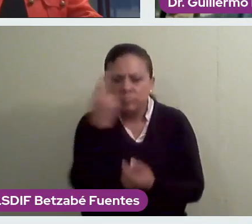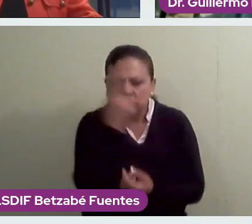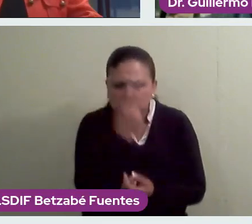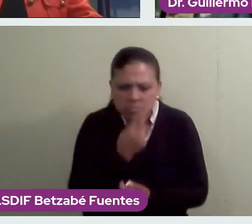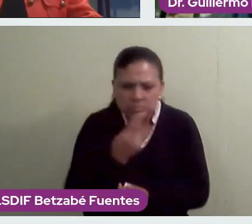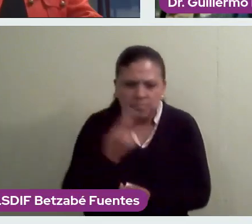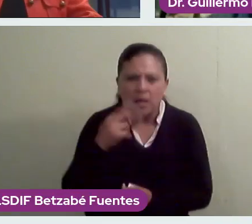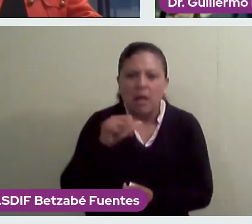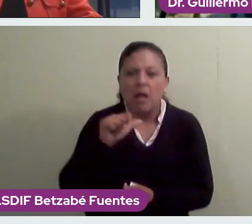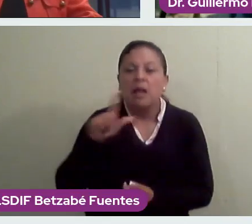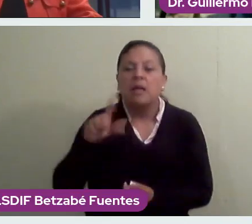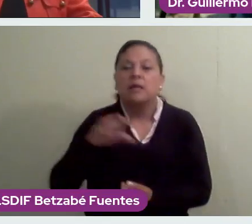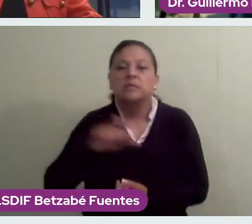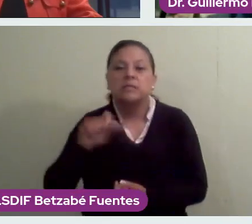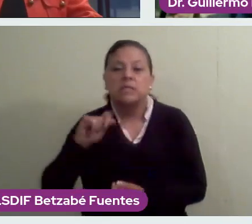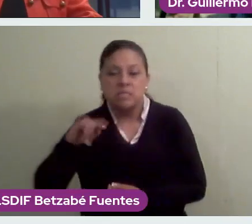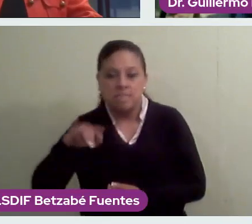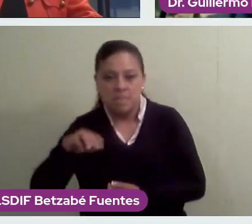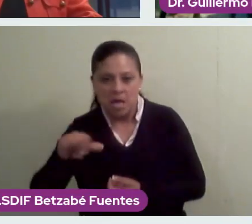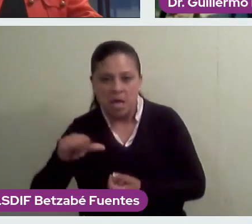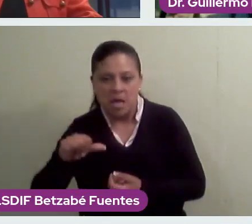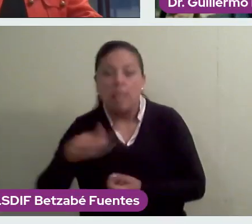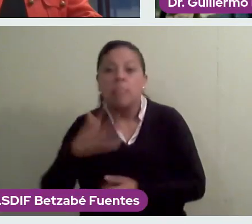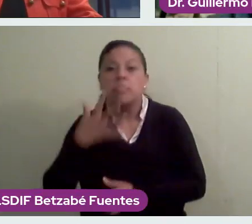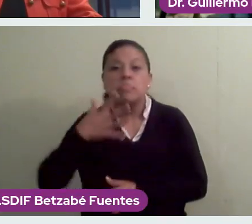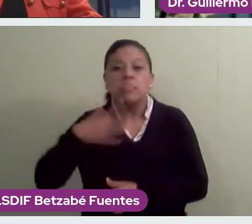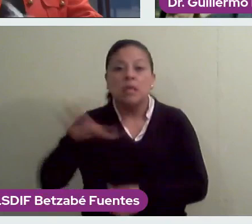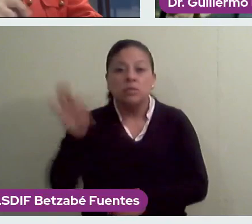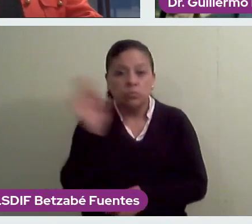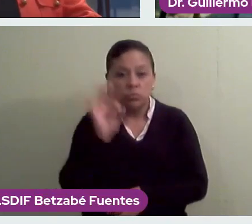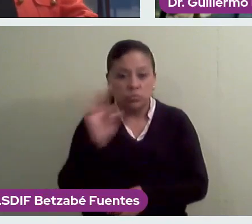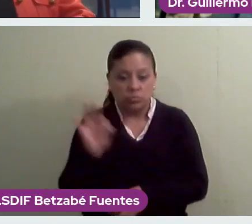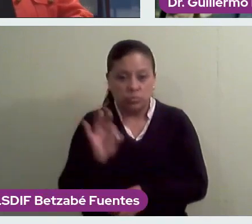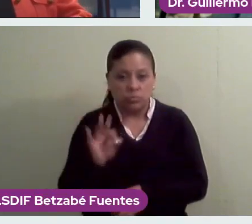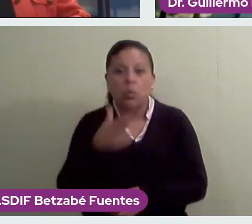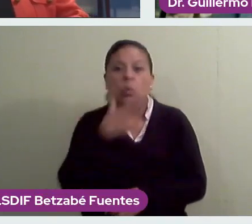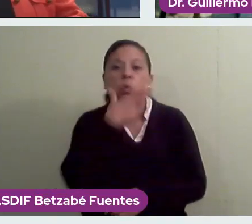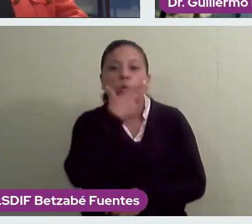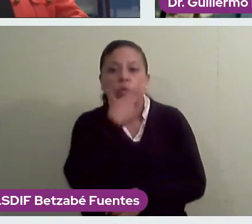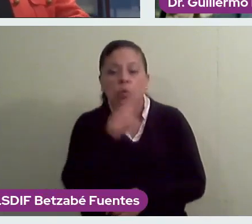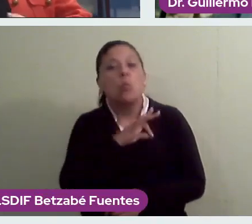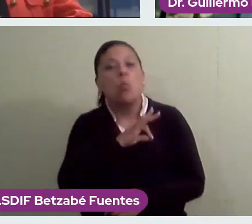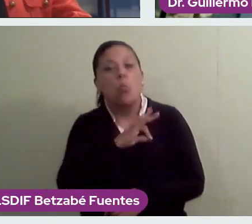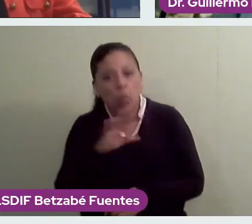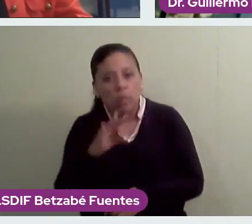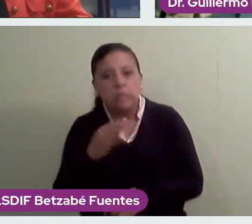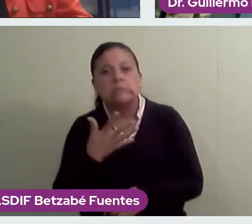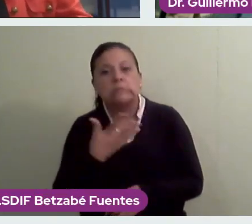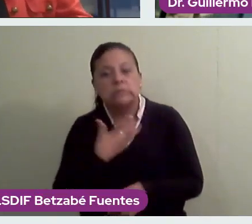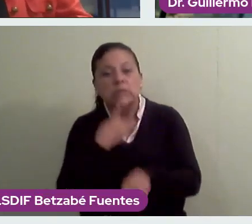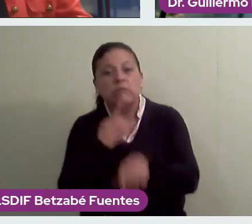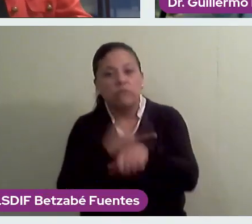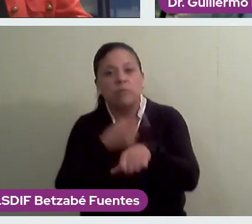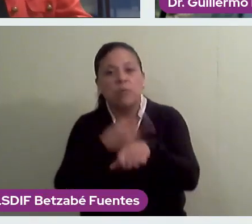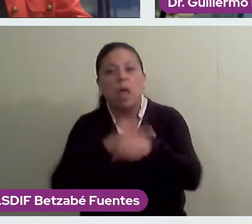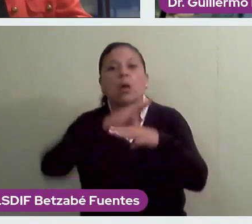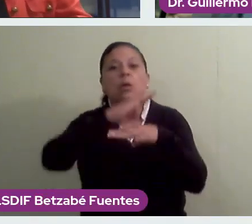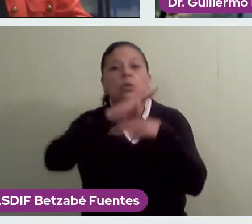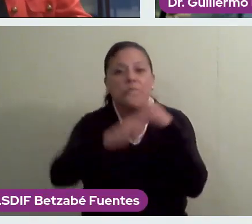un 10% de todos los varones pueden llegar a presentar esta situación, ¿no? A nivel mundial. O sea,